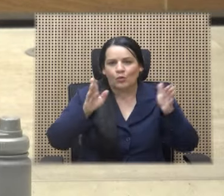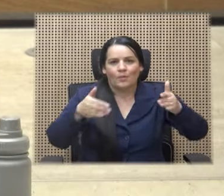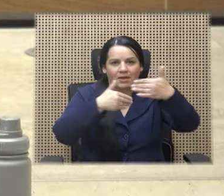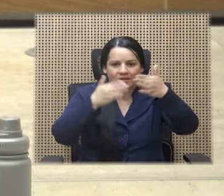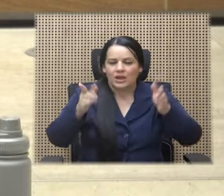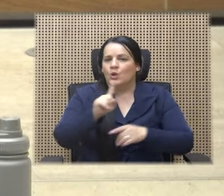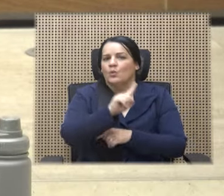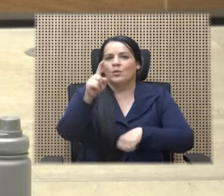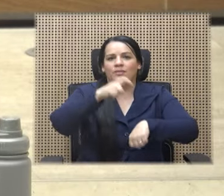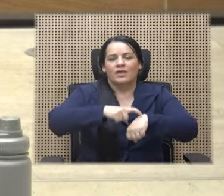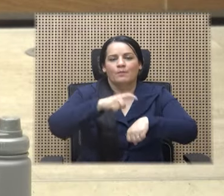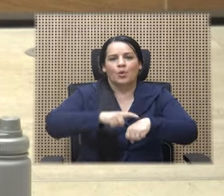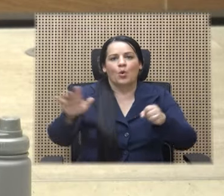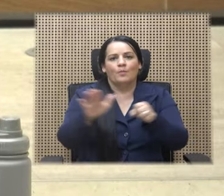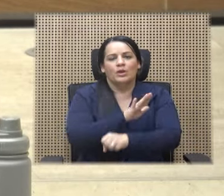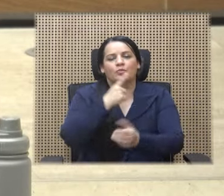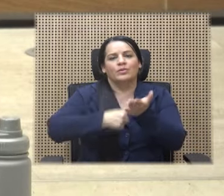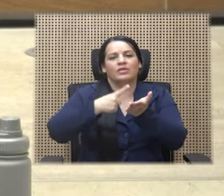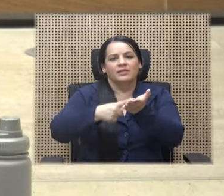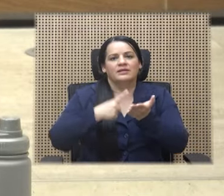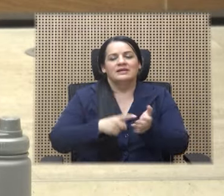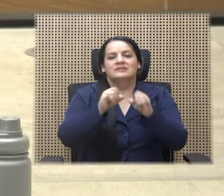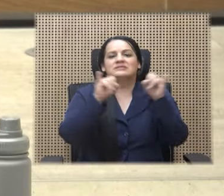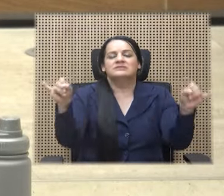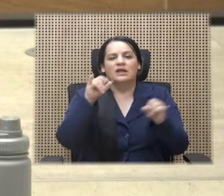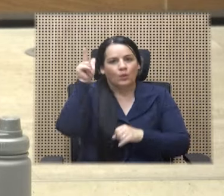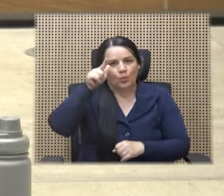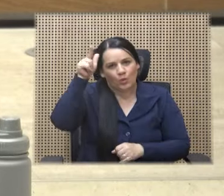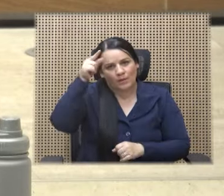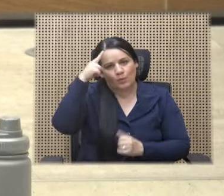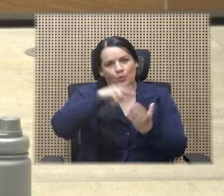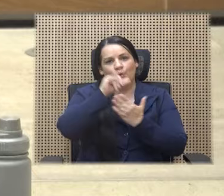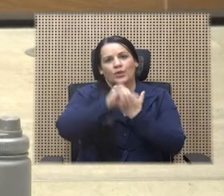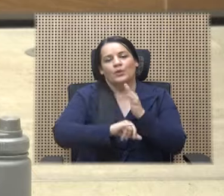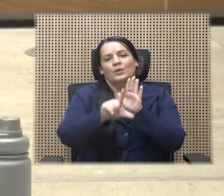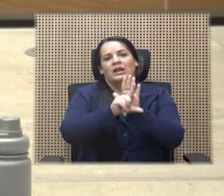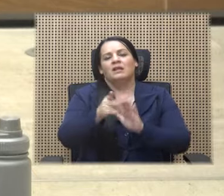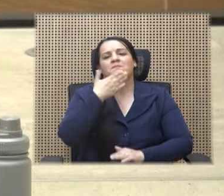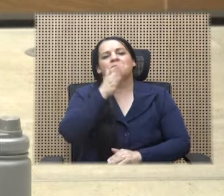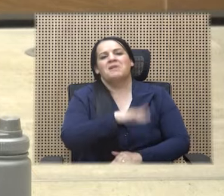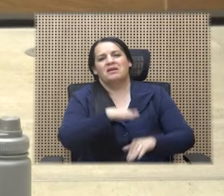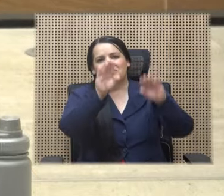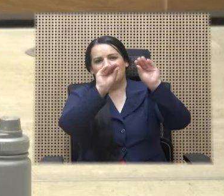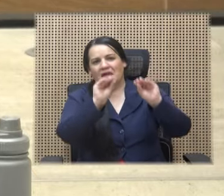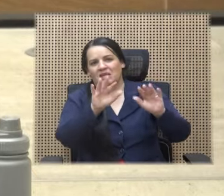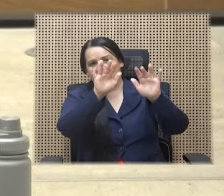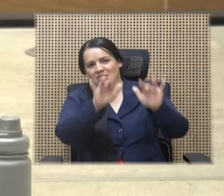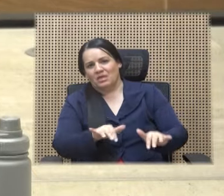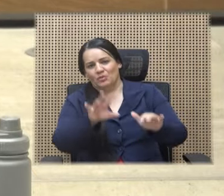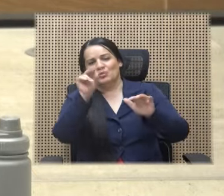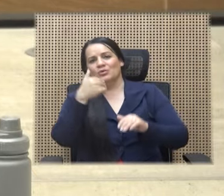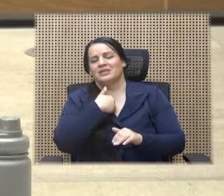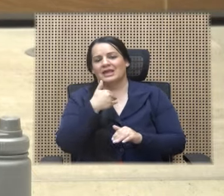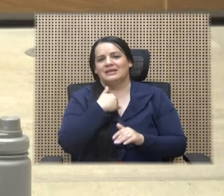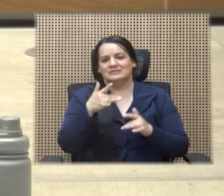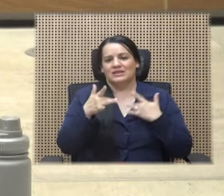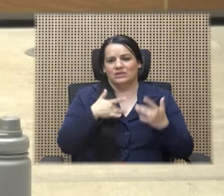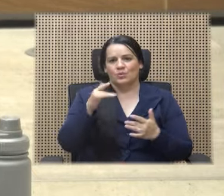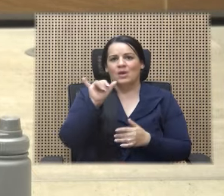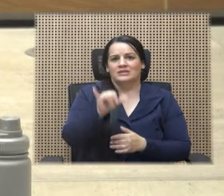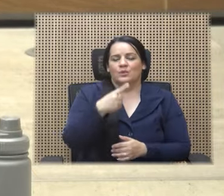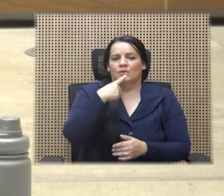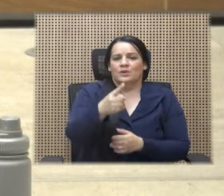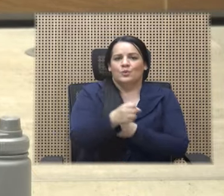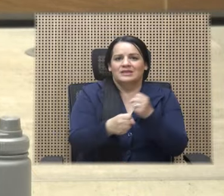tiempo completo en una discusión sin sentido por proyectos de ley que están mal redactados que no tienen sentido porque así lo ha dicho la sala